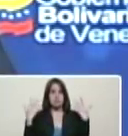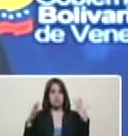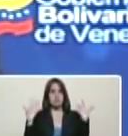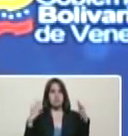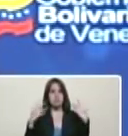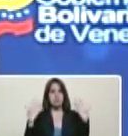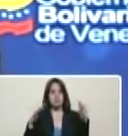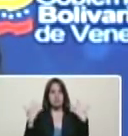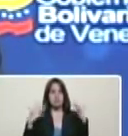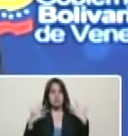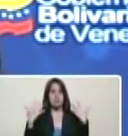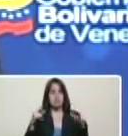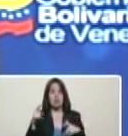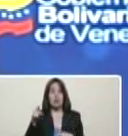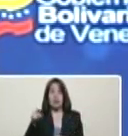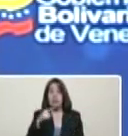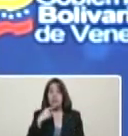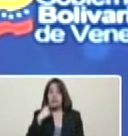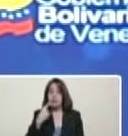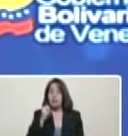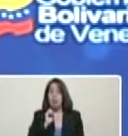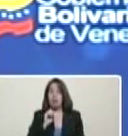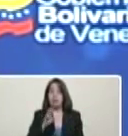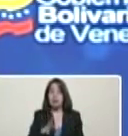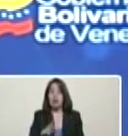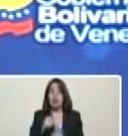Esa es la consigna.